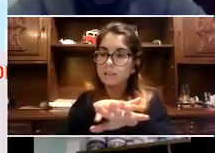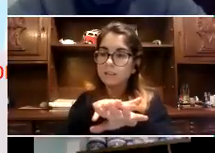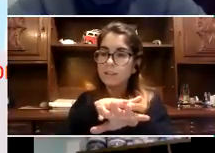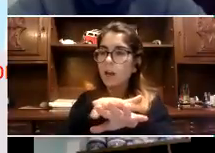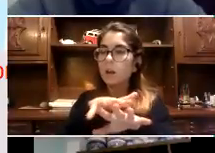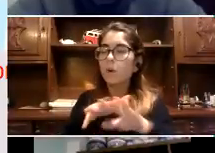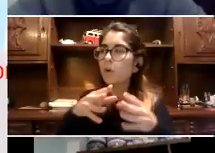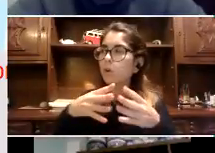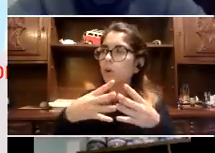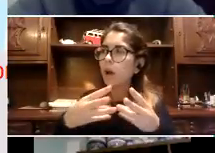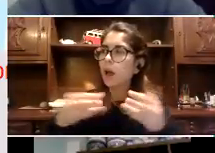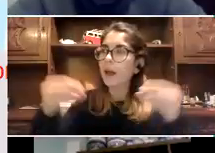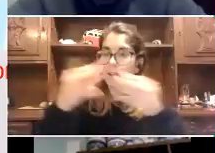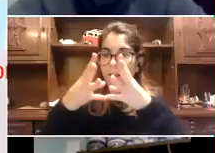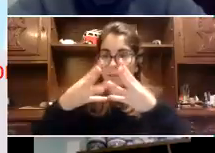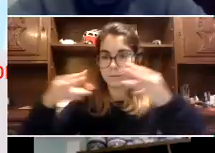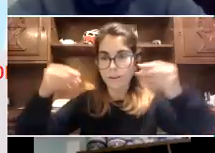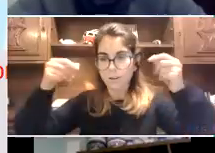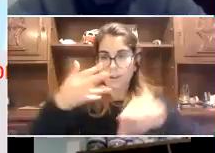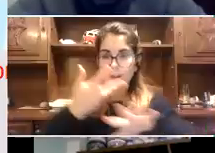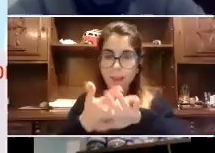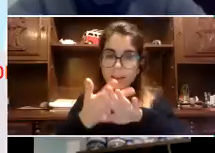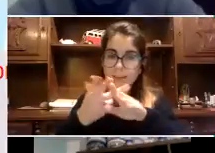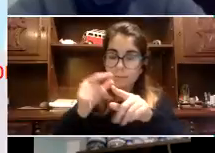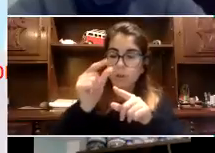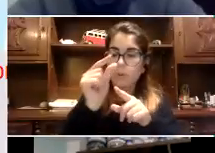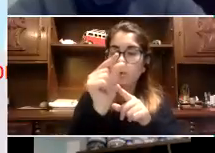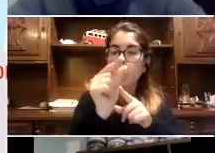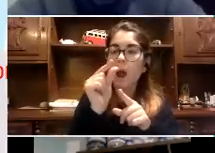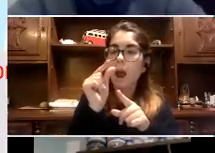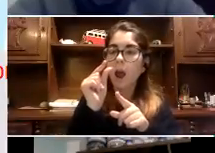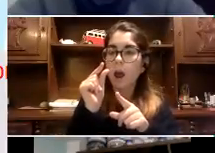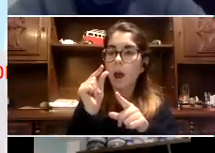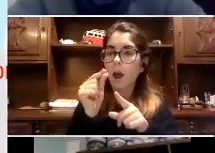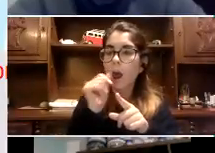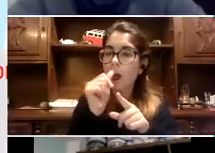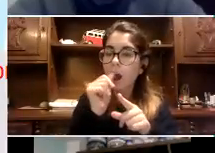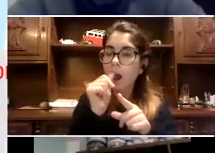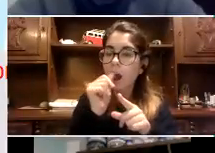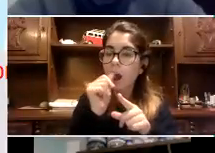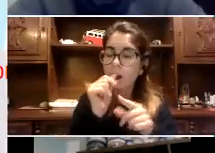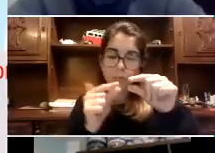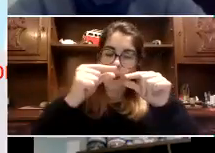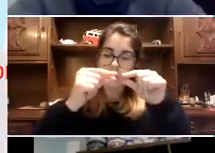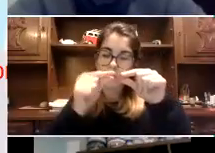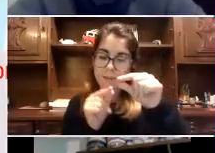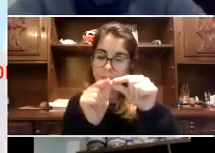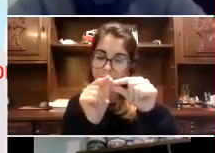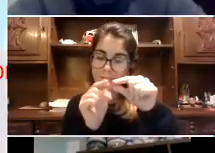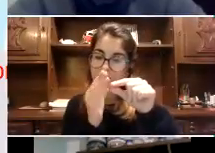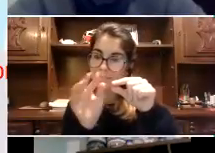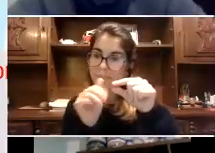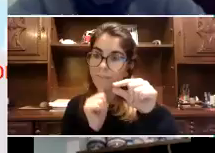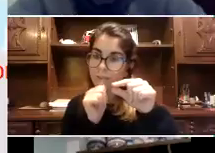que quedan entre los granos de arroz, entonces las partículas de arena que se encuentran entre las